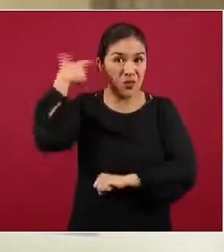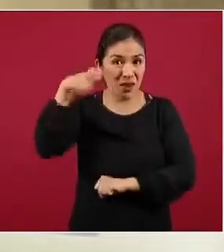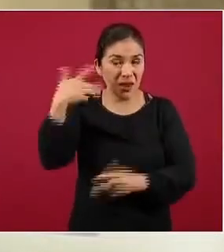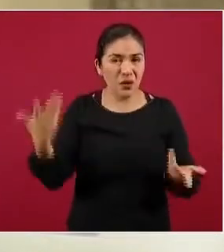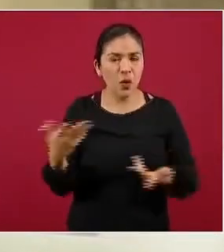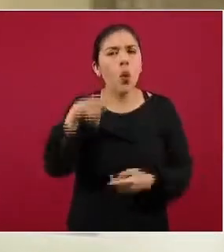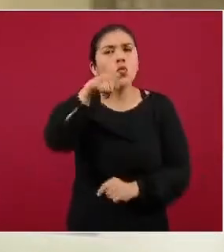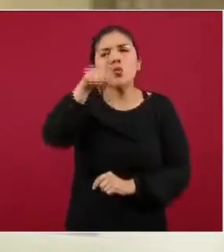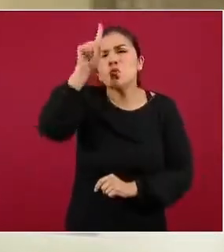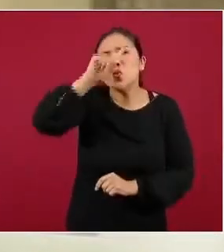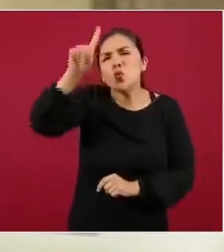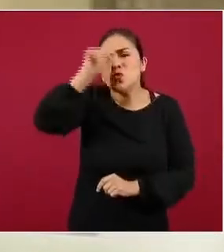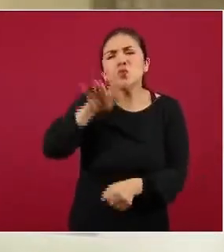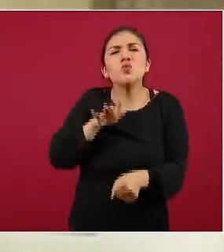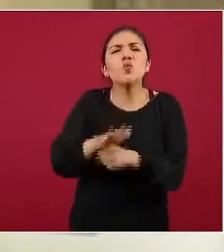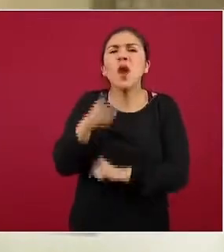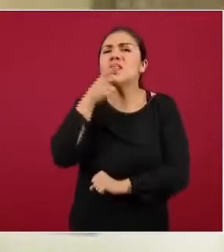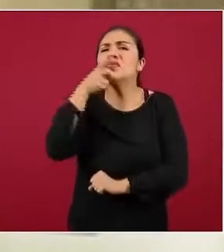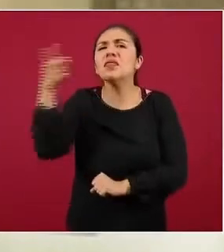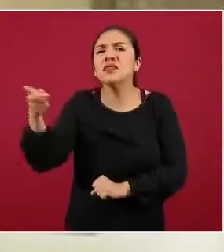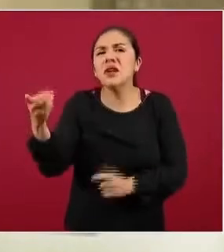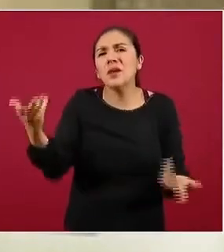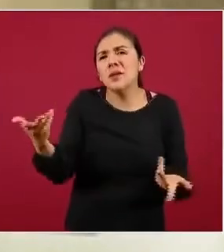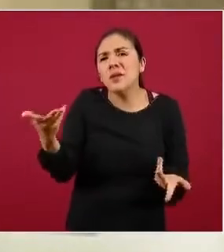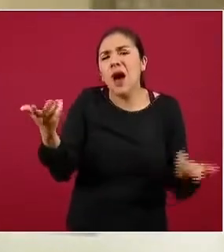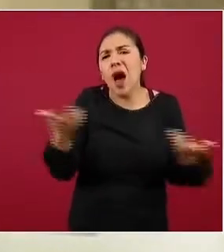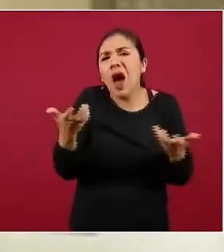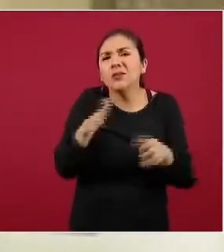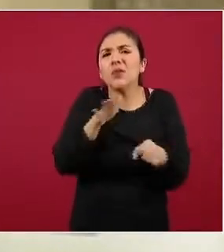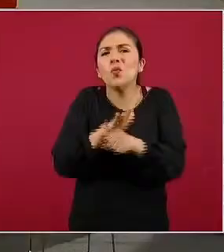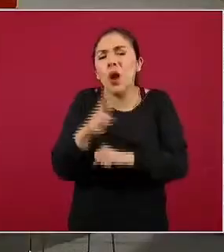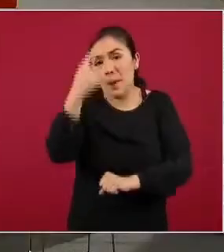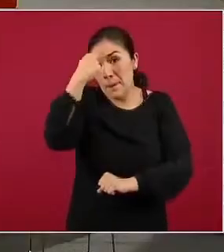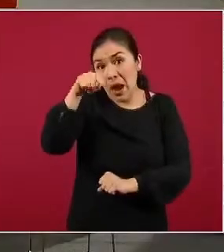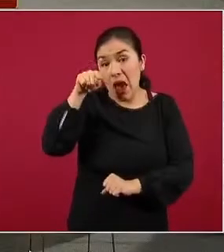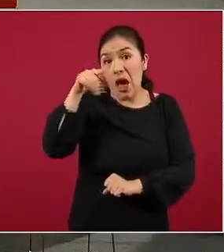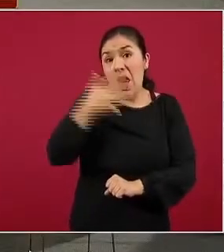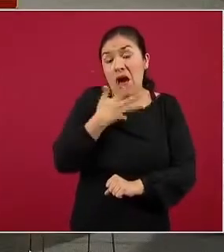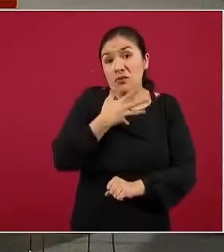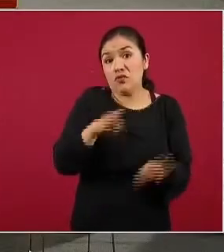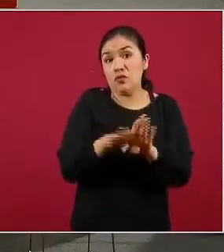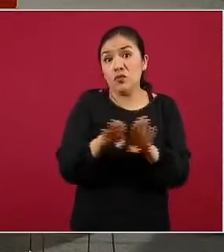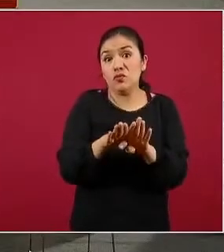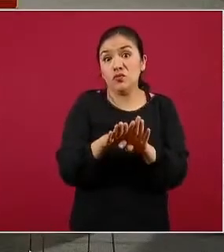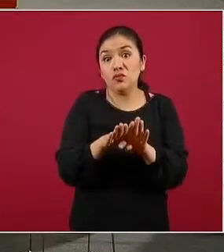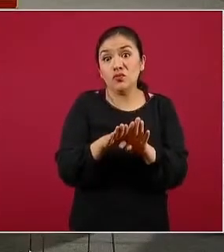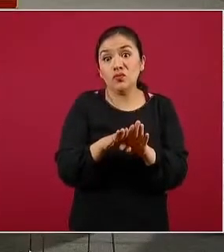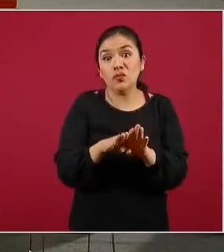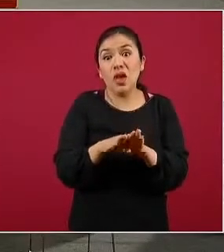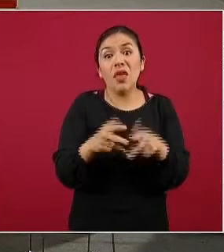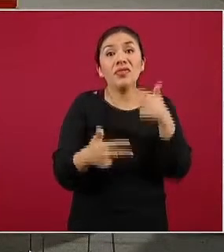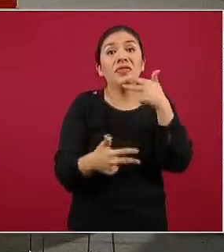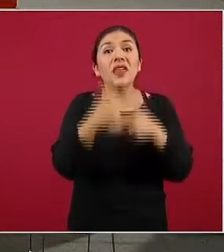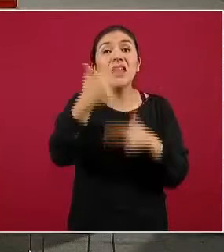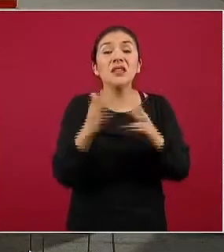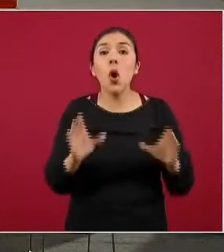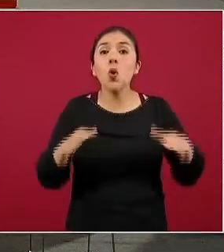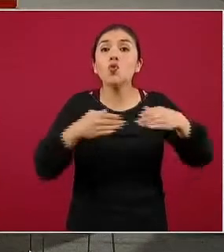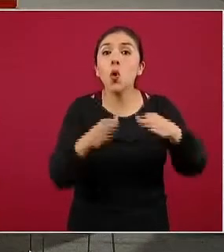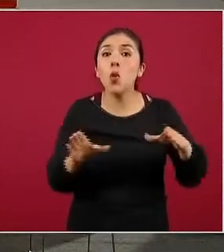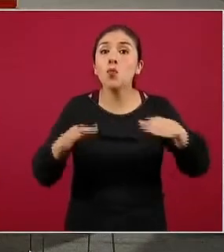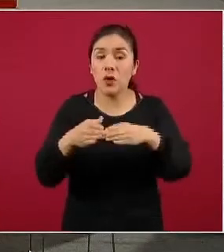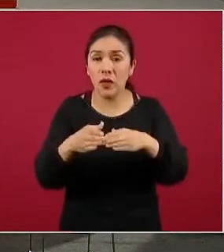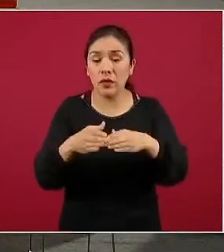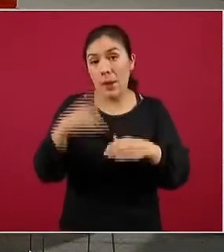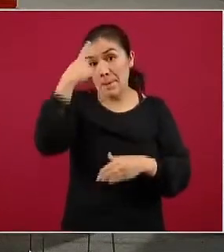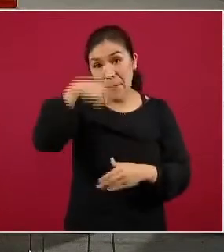¿Qué sugerencias, qué recomendaciones habría para 13 comunidades? Primero que nada,